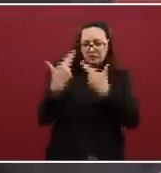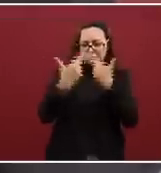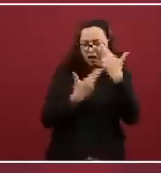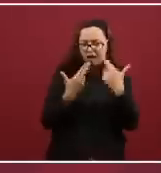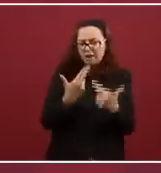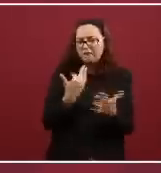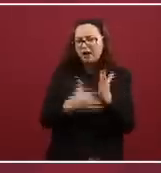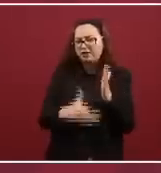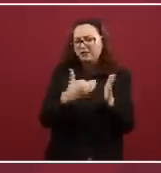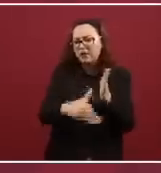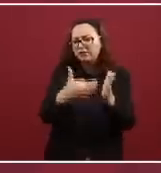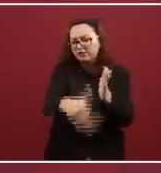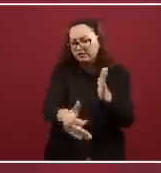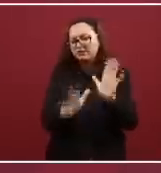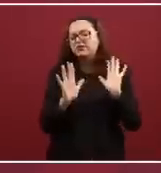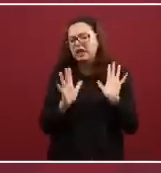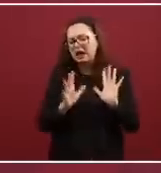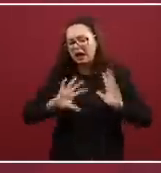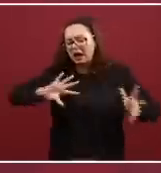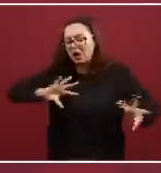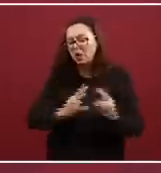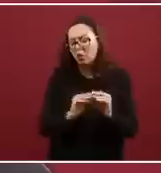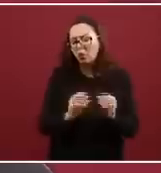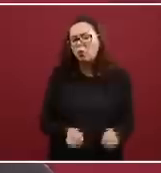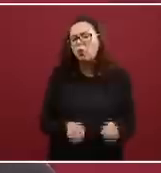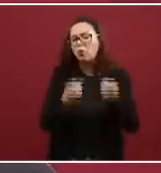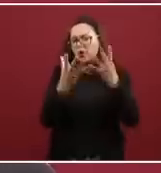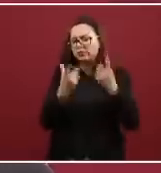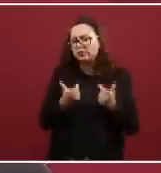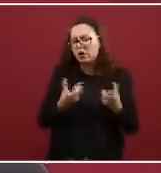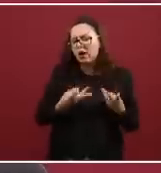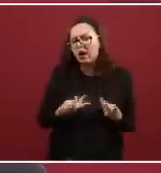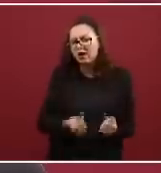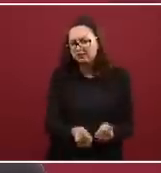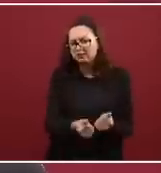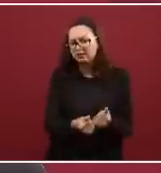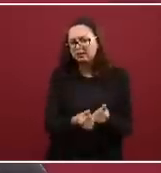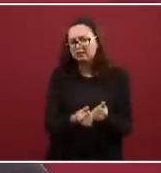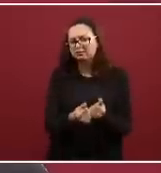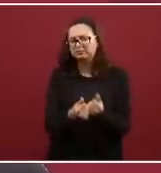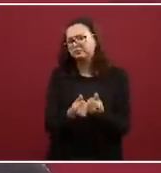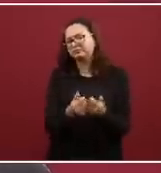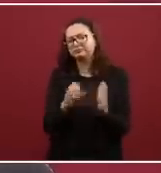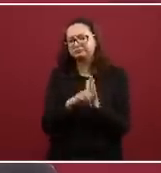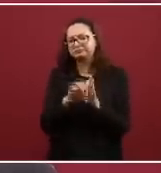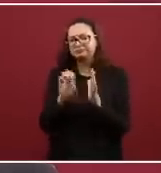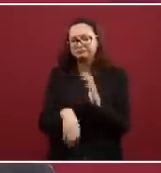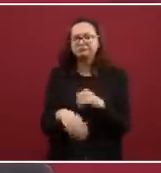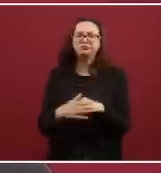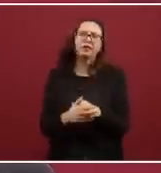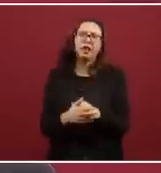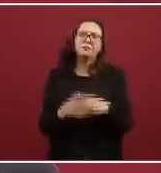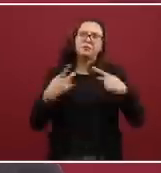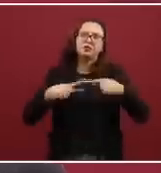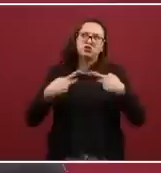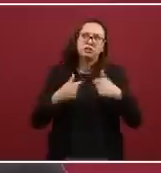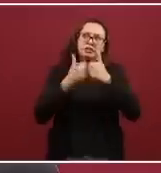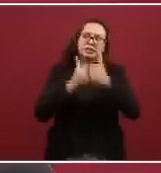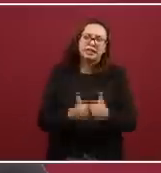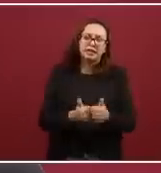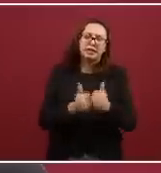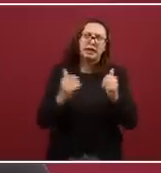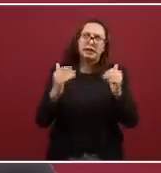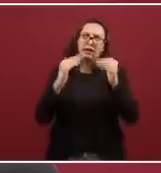requiere y ahí ya podemos decir que el costo de tener a personas esperando a méxico es